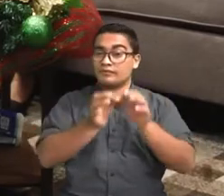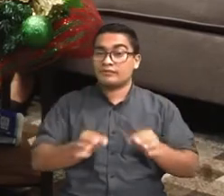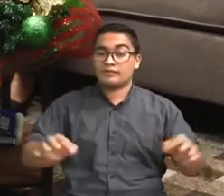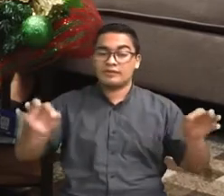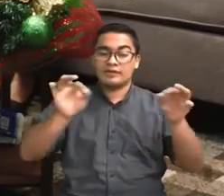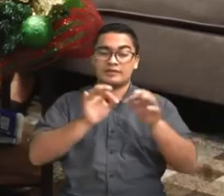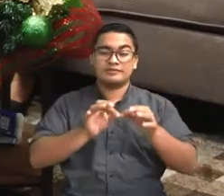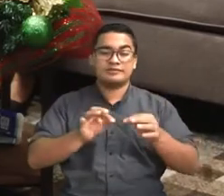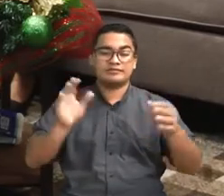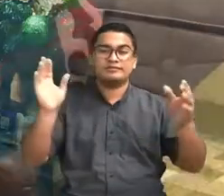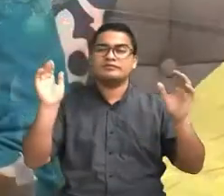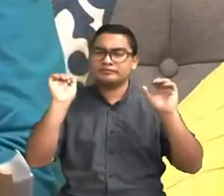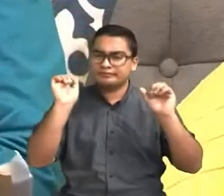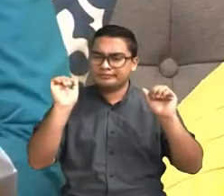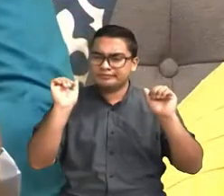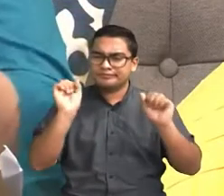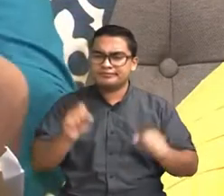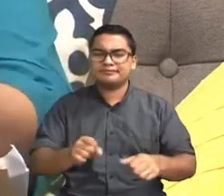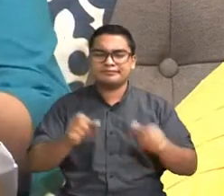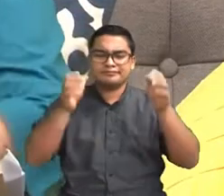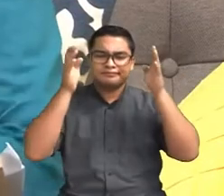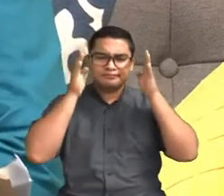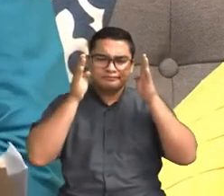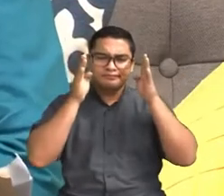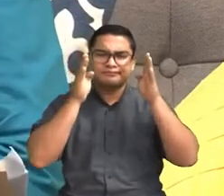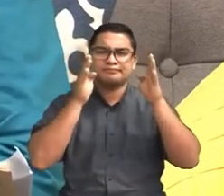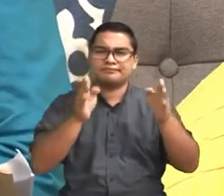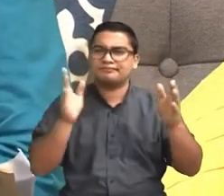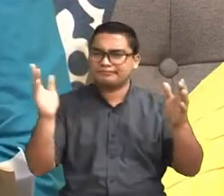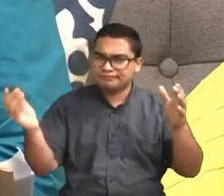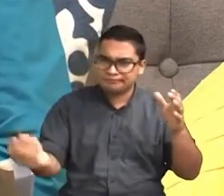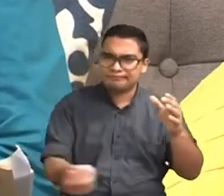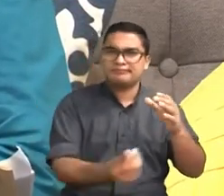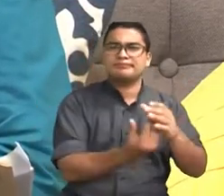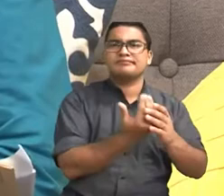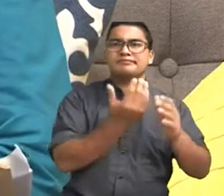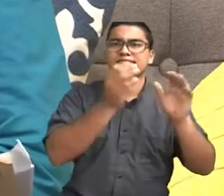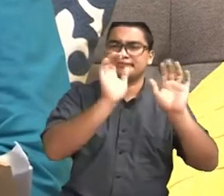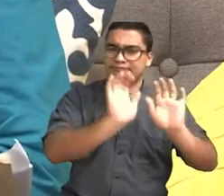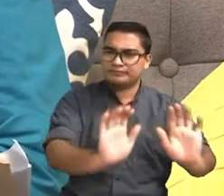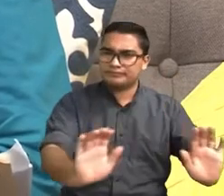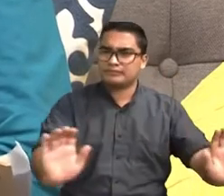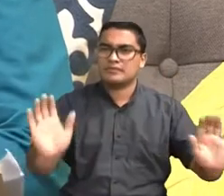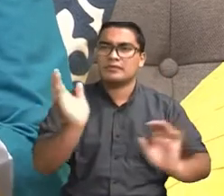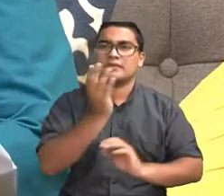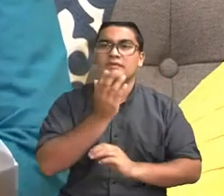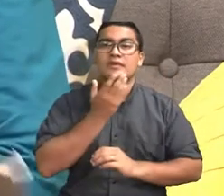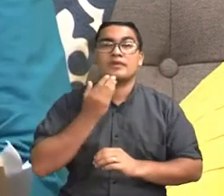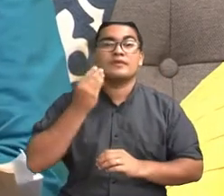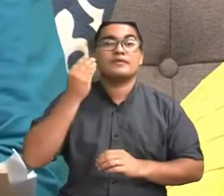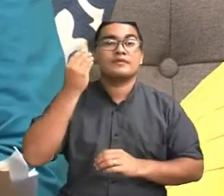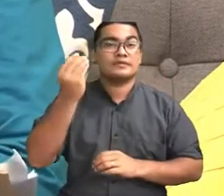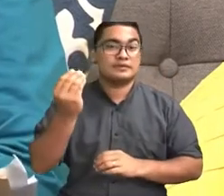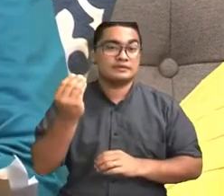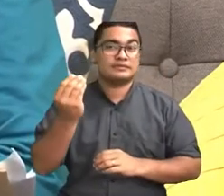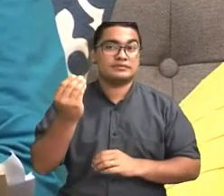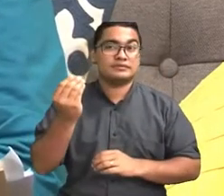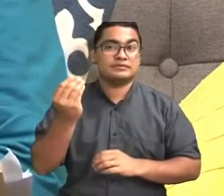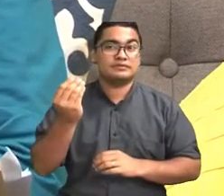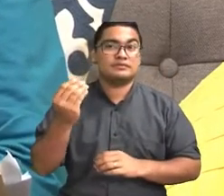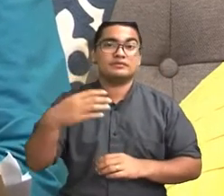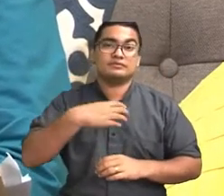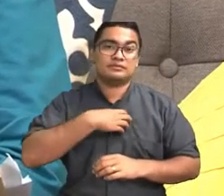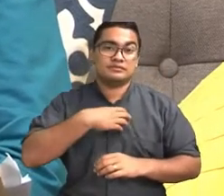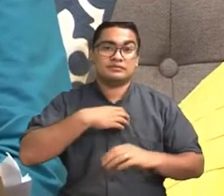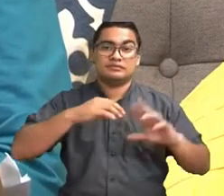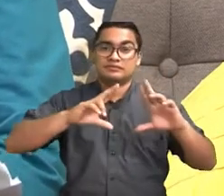atención, la inclusión, la incorporación de nuestra niñez, de los adolescentes en nuestro